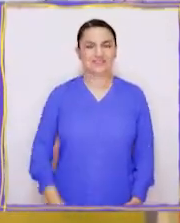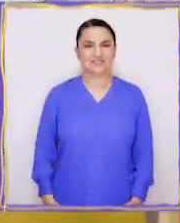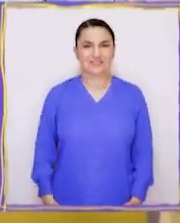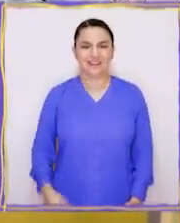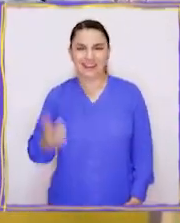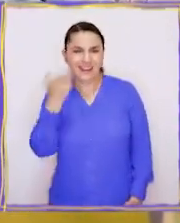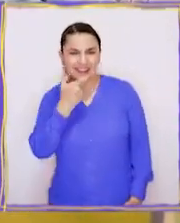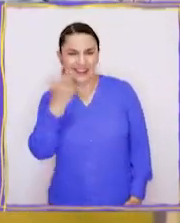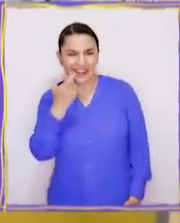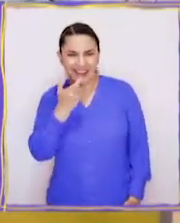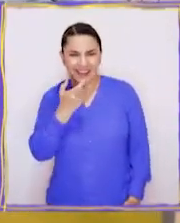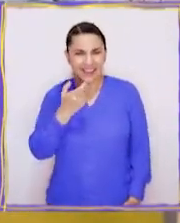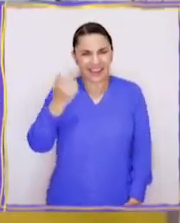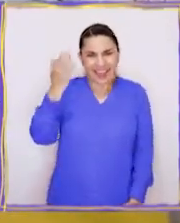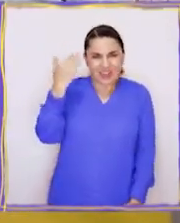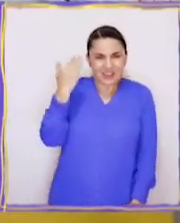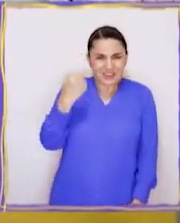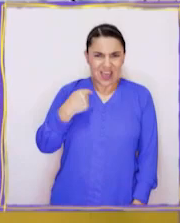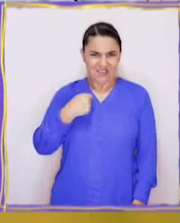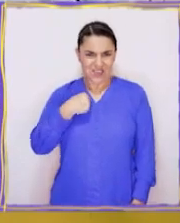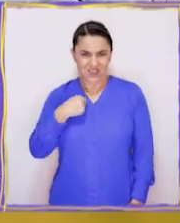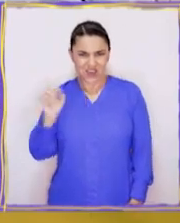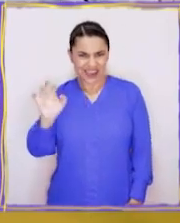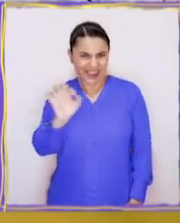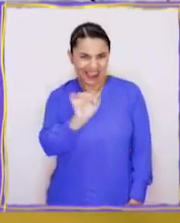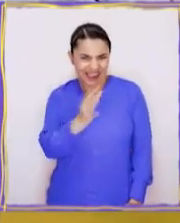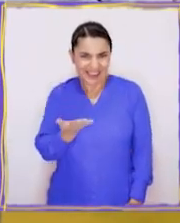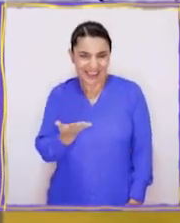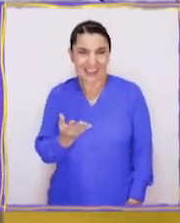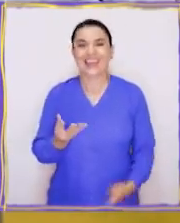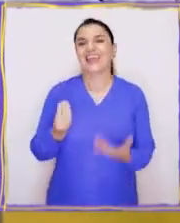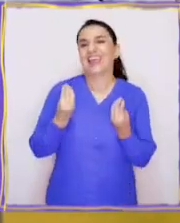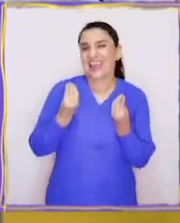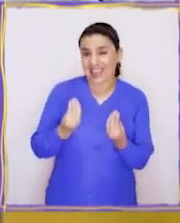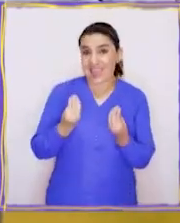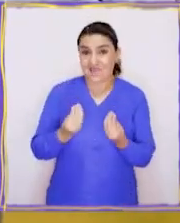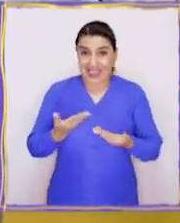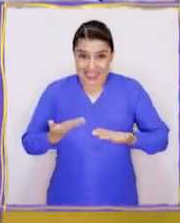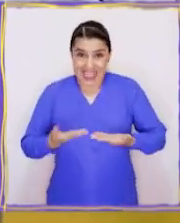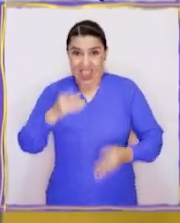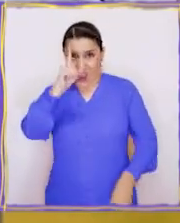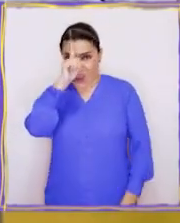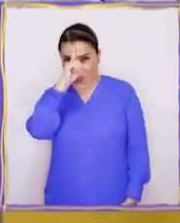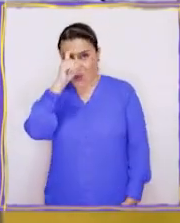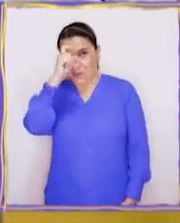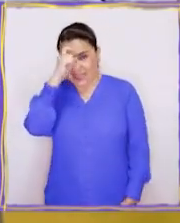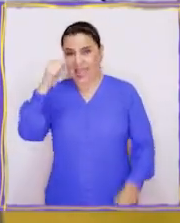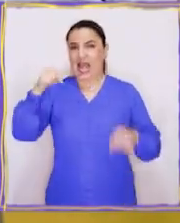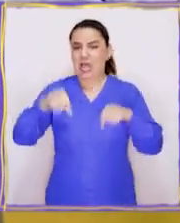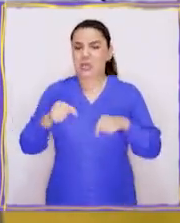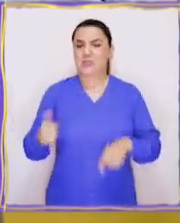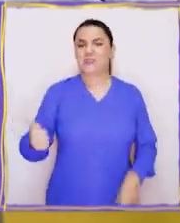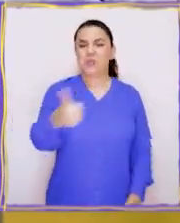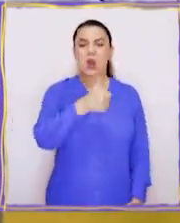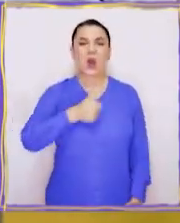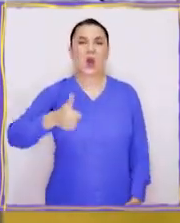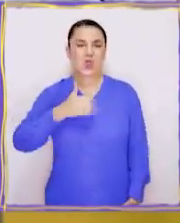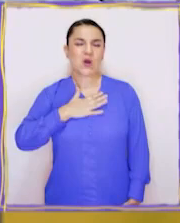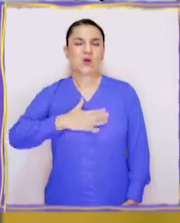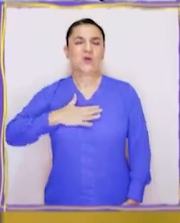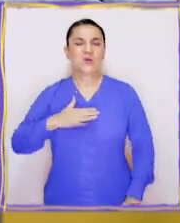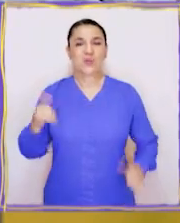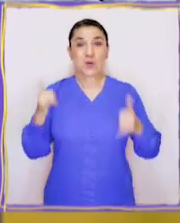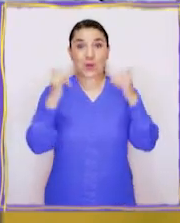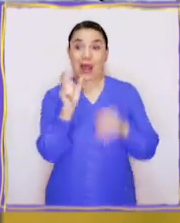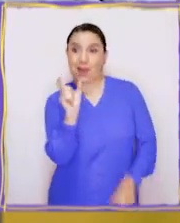¿Qué? ¿Qué? ¿No se dieron cuenta de lo que dije? Lo que pasa es que en esta clínica a nosotros y nosotras nos encanta jugar a